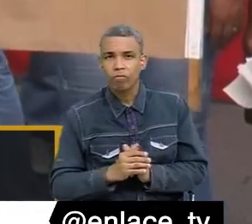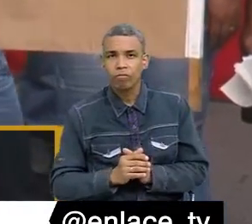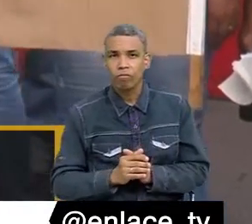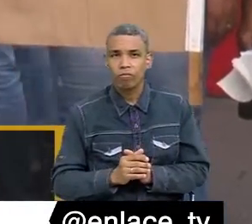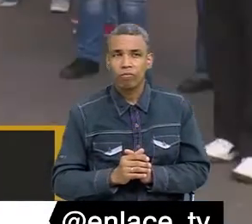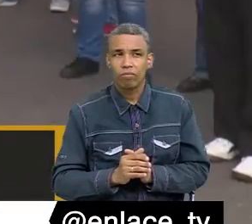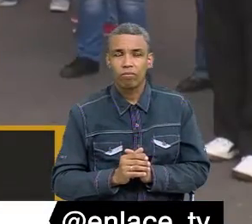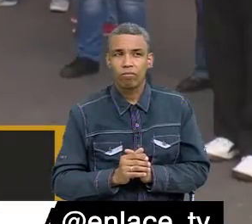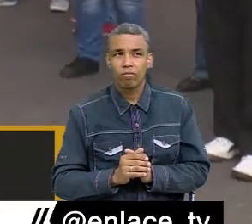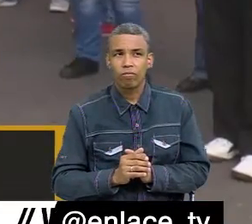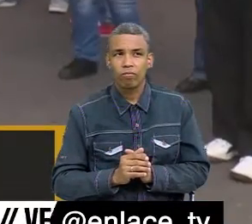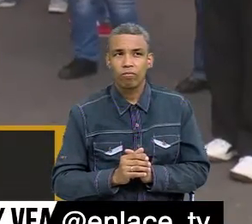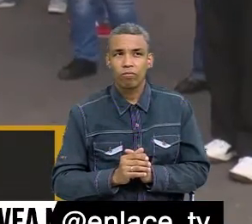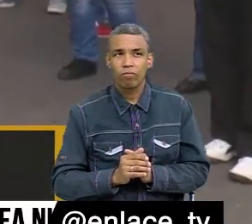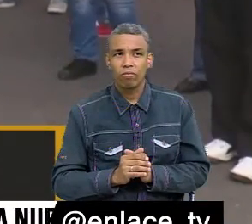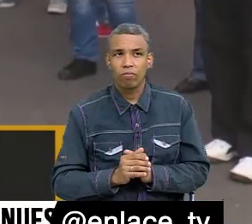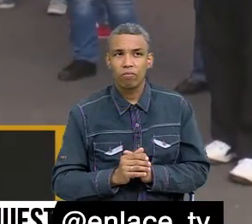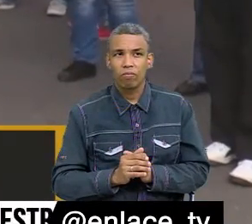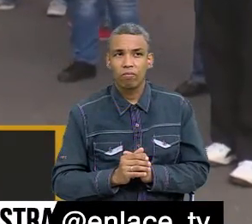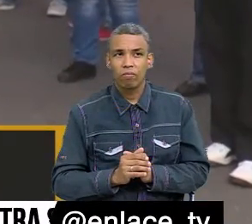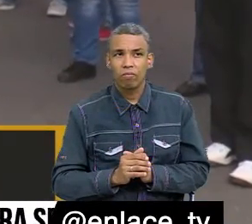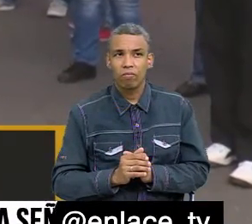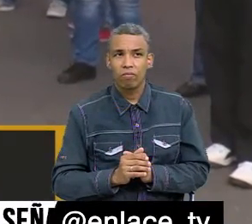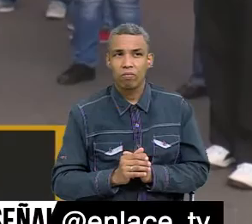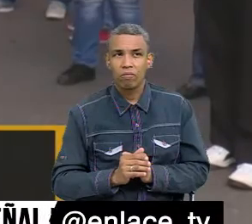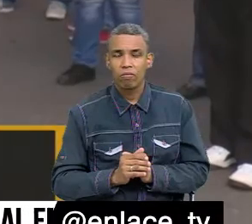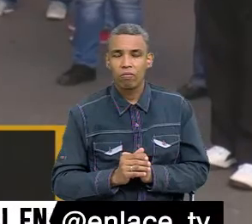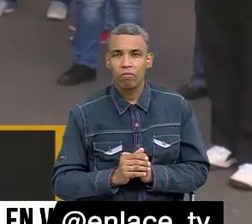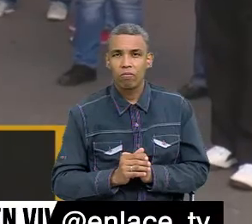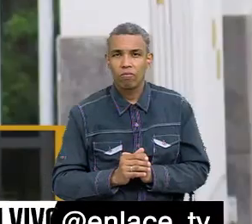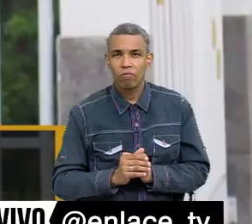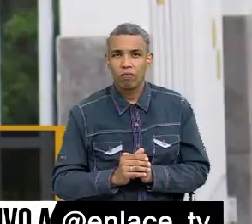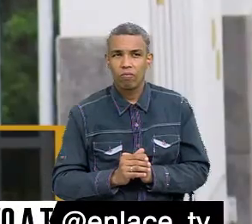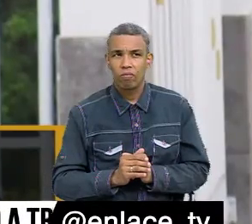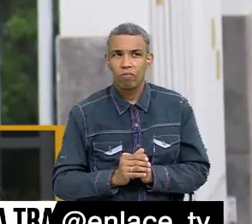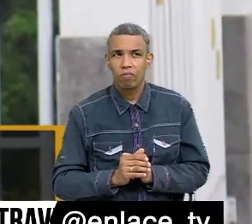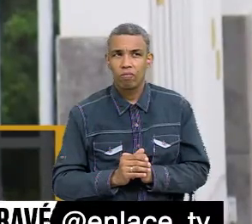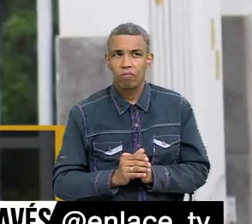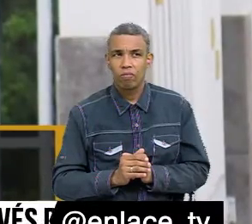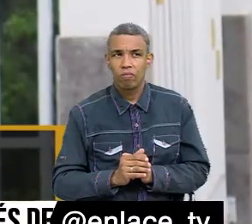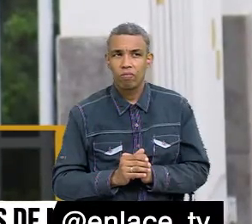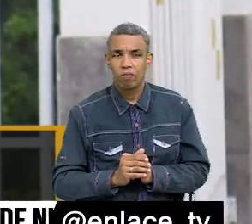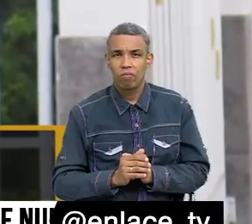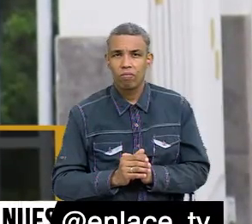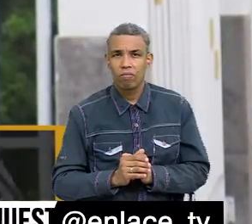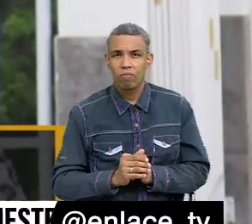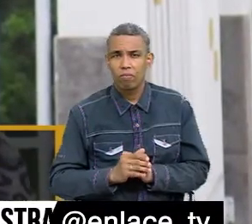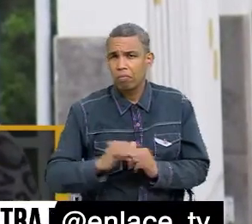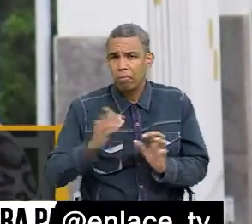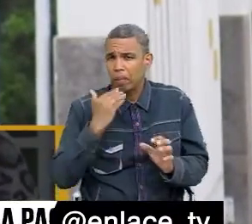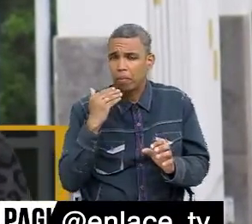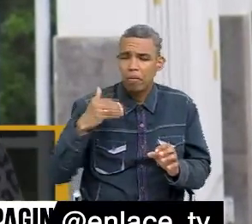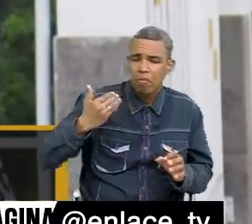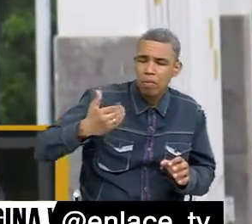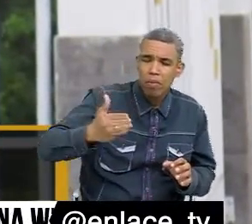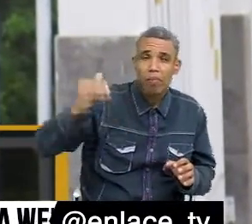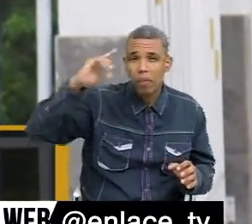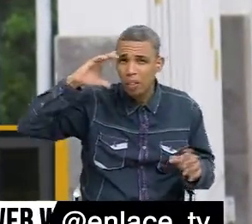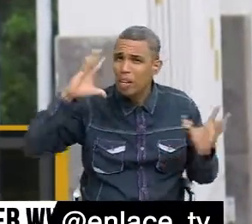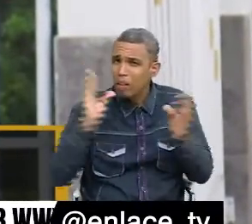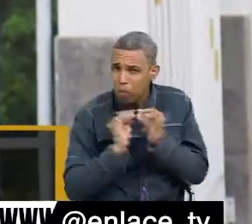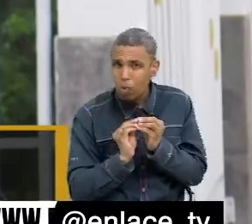cabo la revisión del Estatuto Único Docente y no sigue sacando acuerdos lesivos, además de los